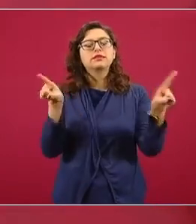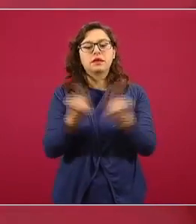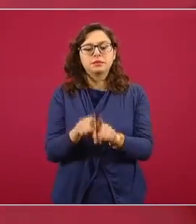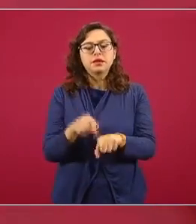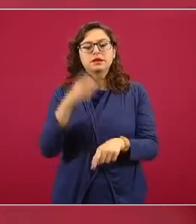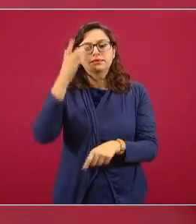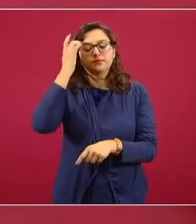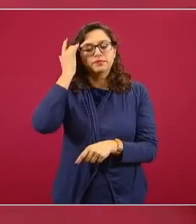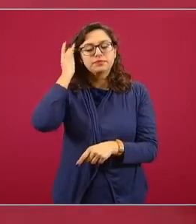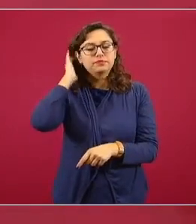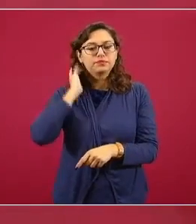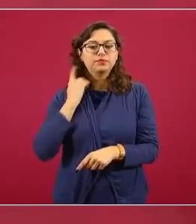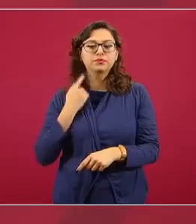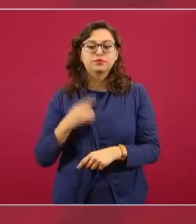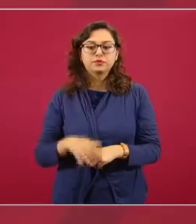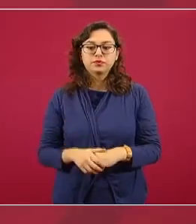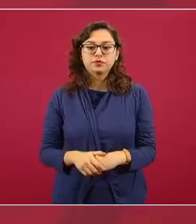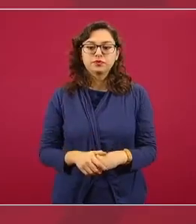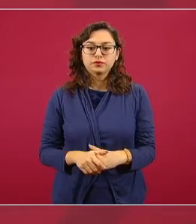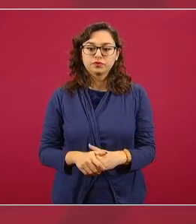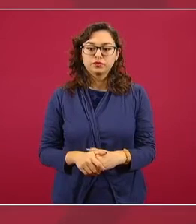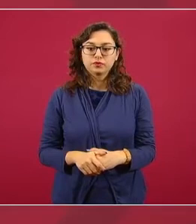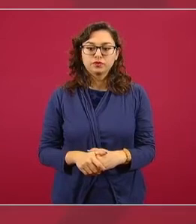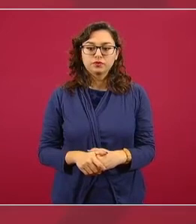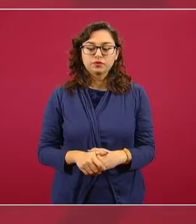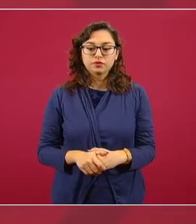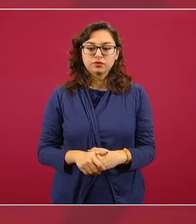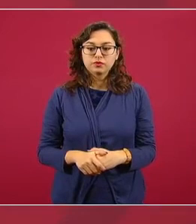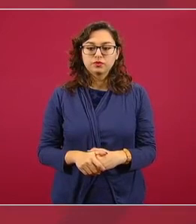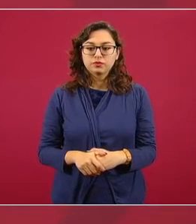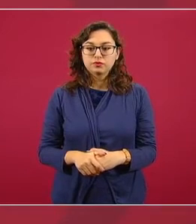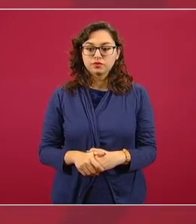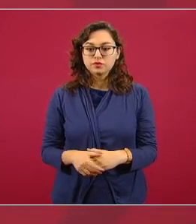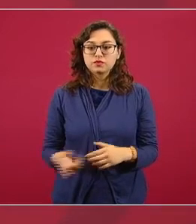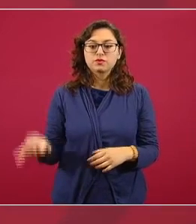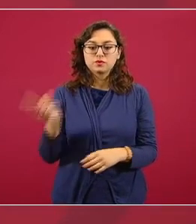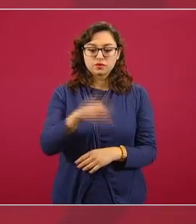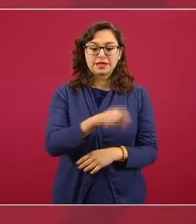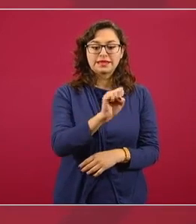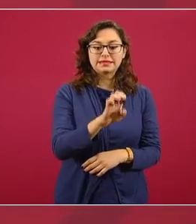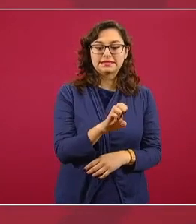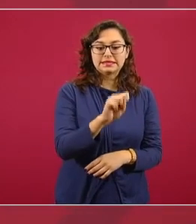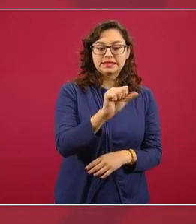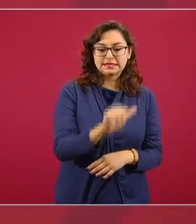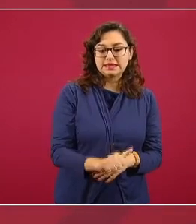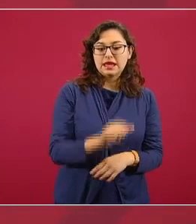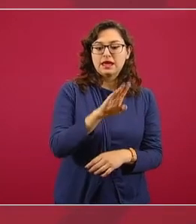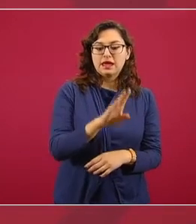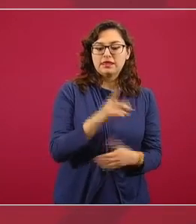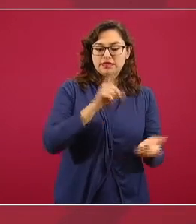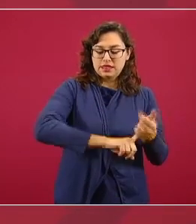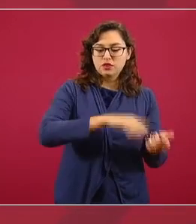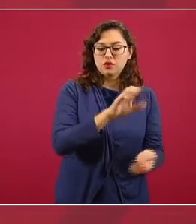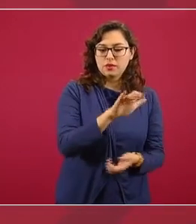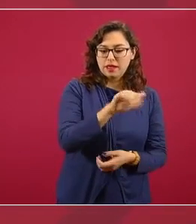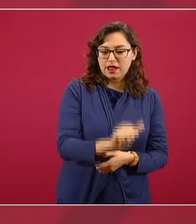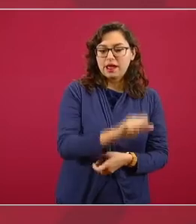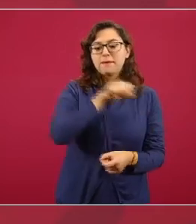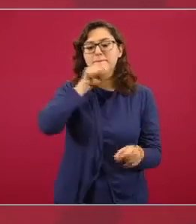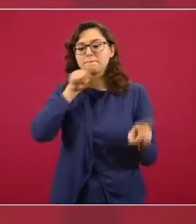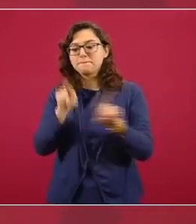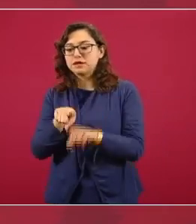las becas que va a manejar ahora la Secretaría de Salud como las de CONACYT se van a